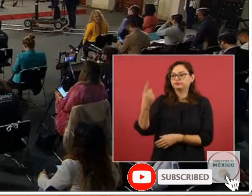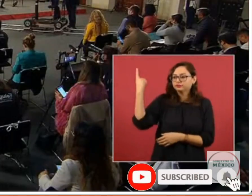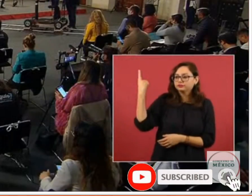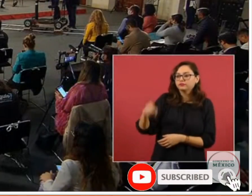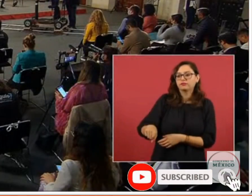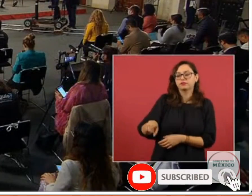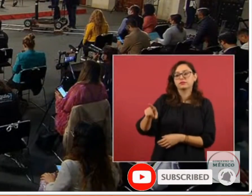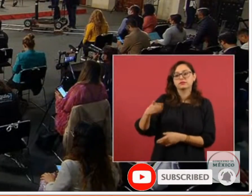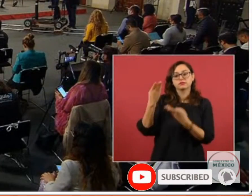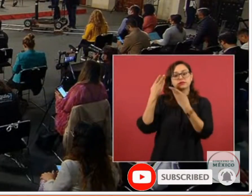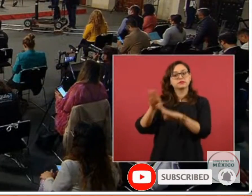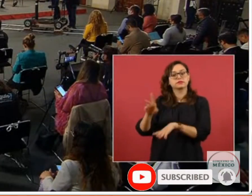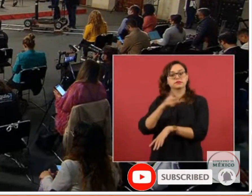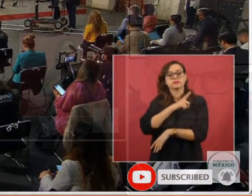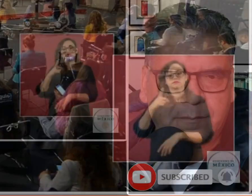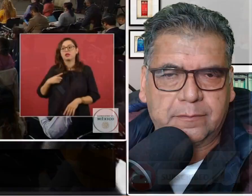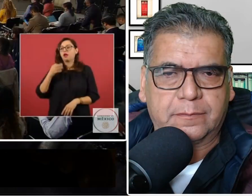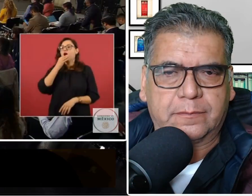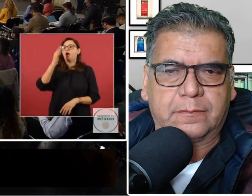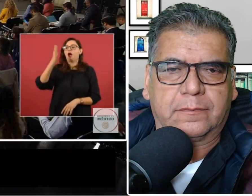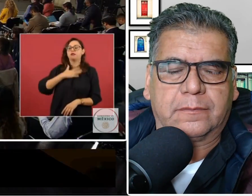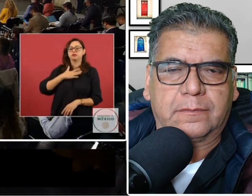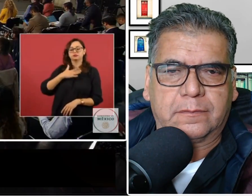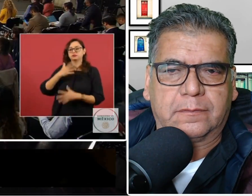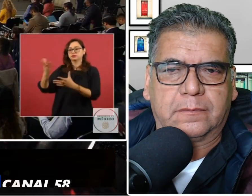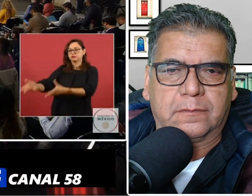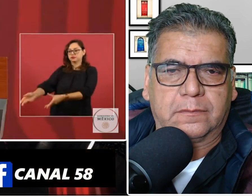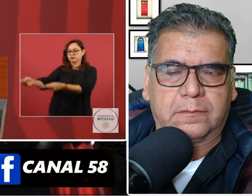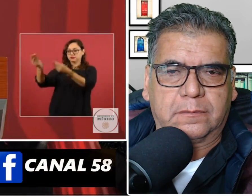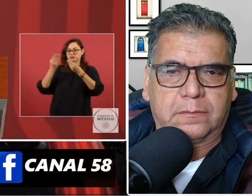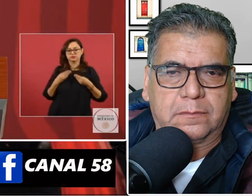ese conjunto de inusuales